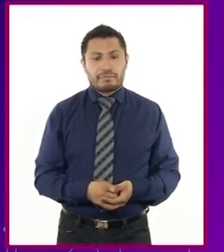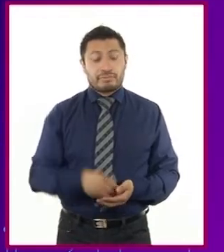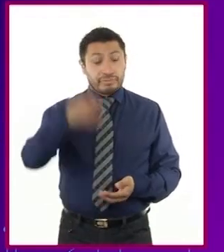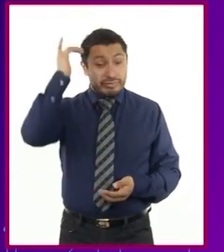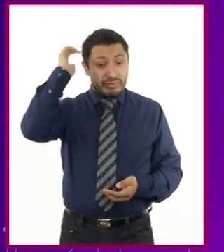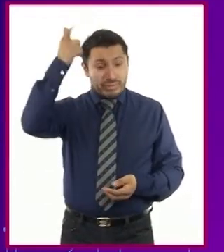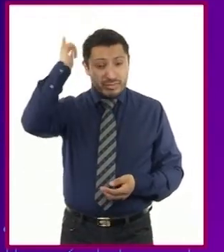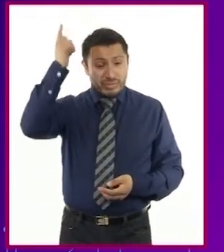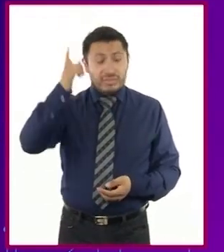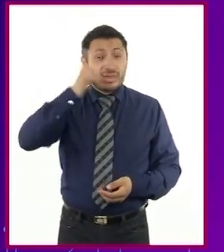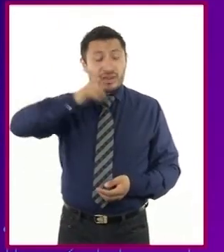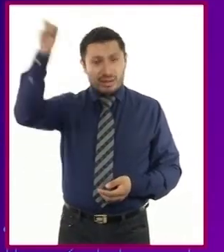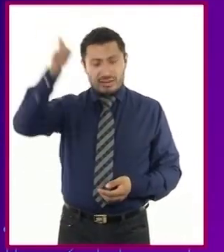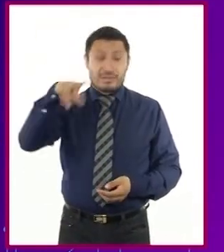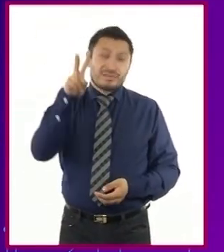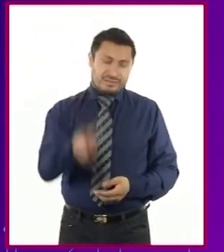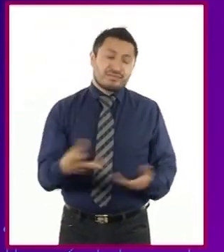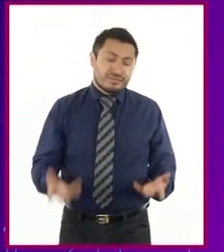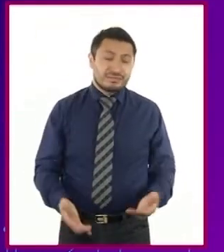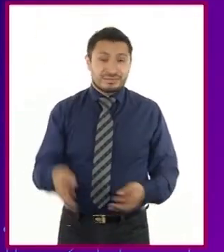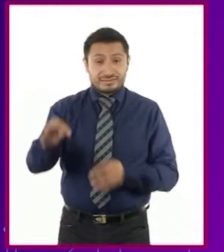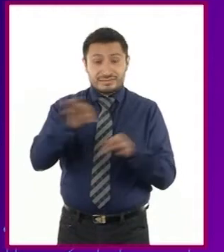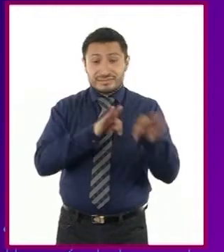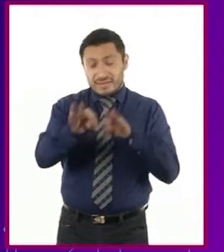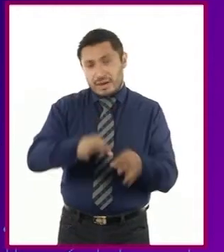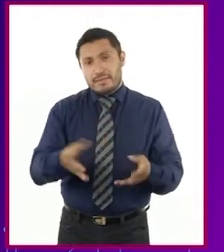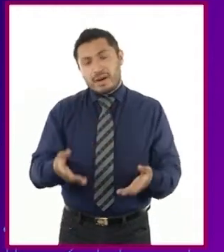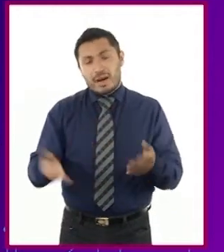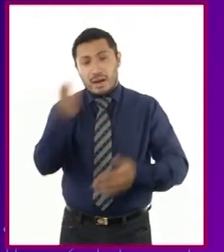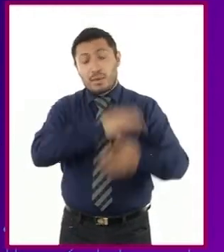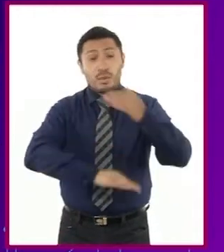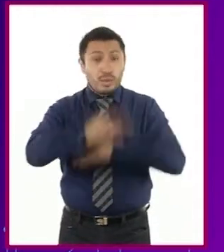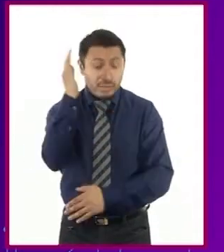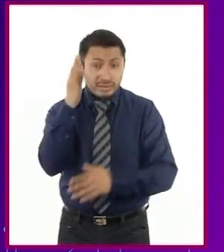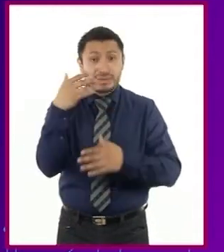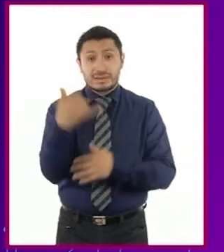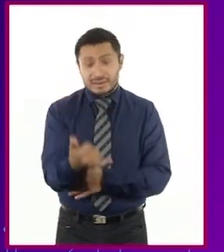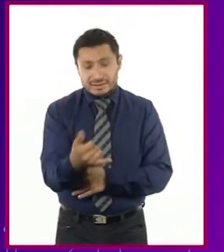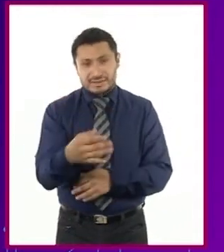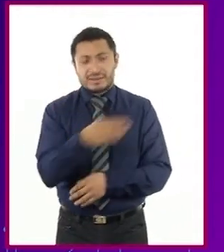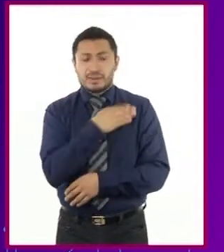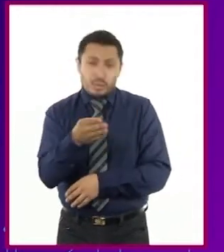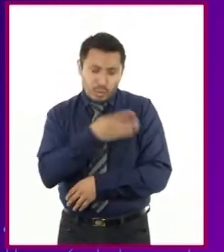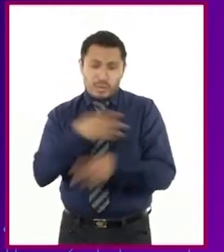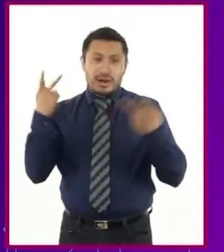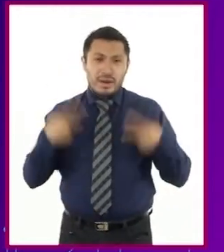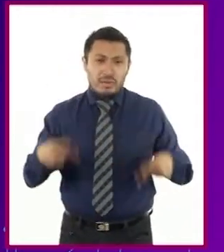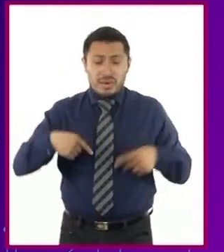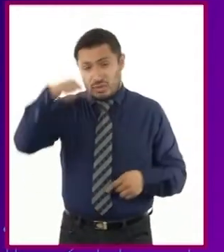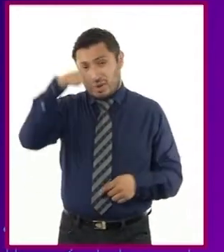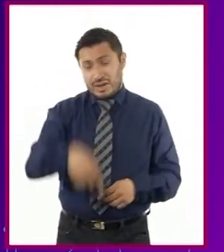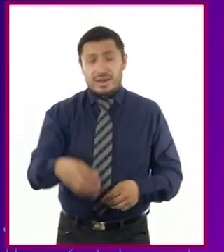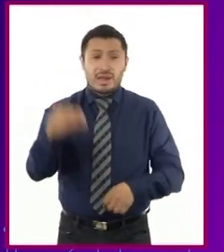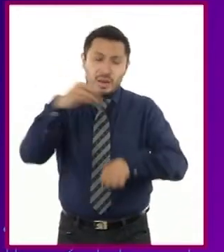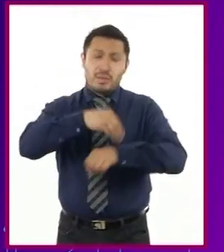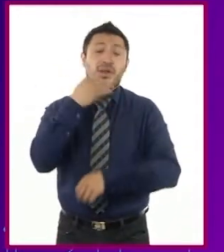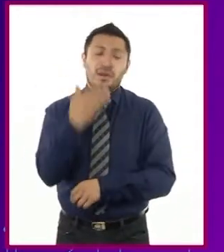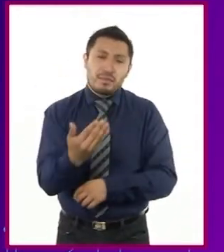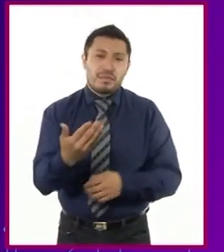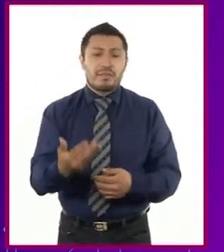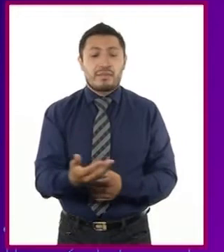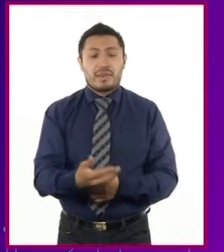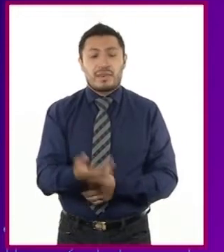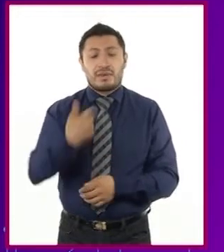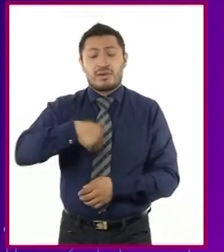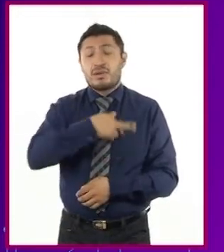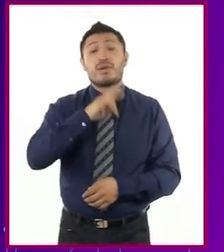Esperamos en Dios va a trabajar, salir adelante y ser unas buenas personas acá, portarnos bien y ser un